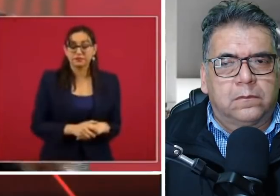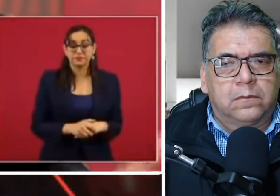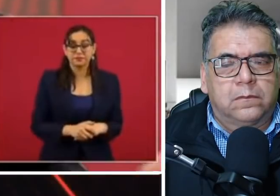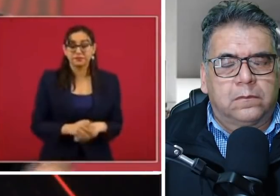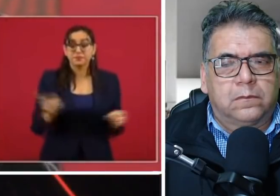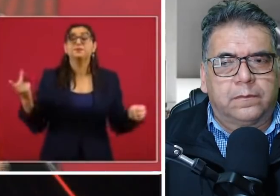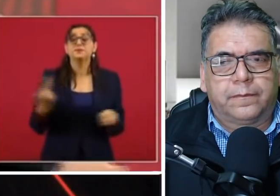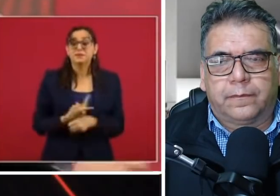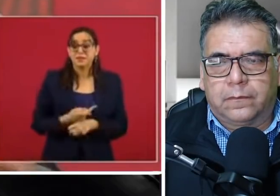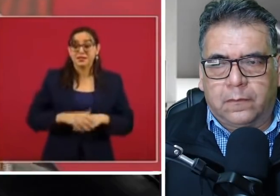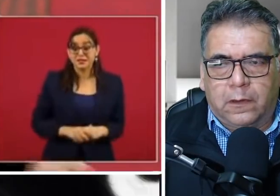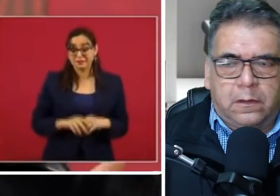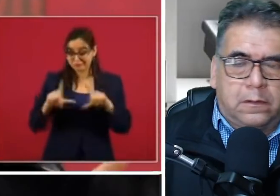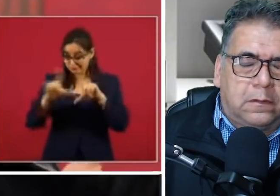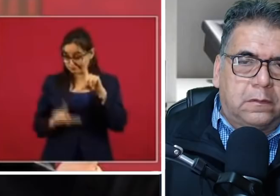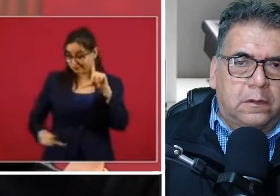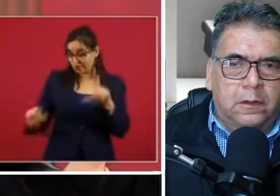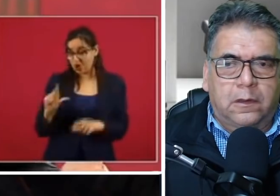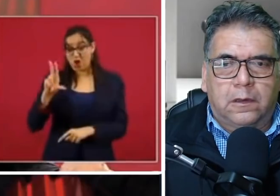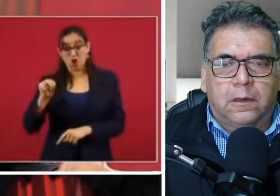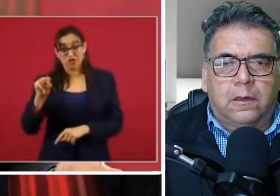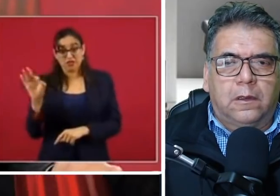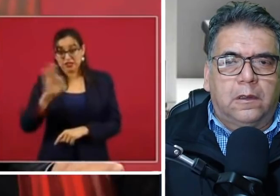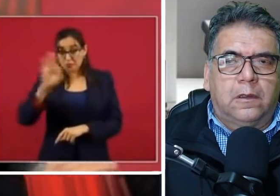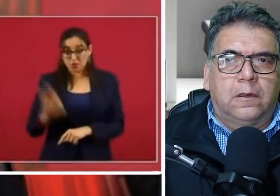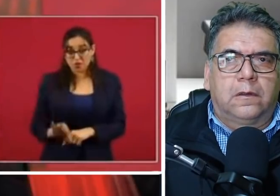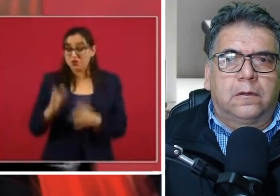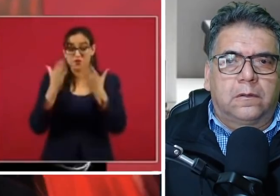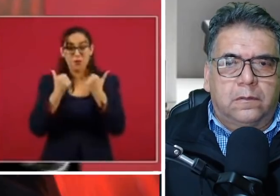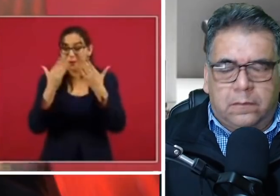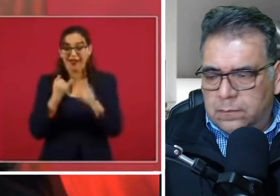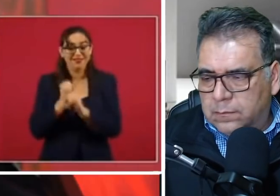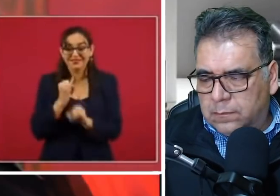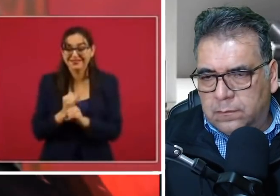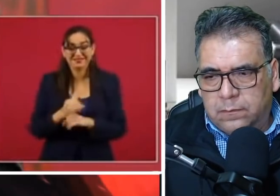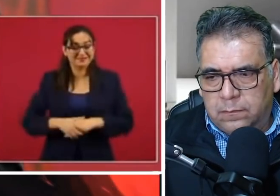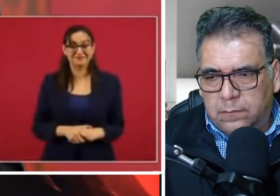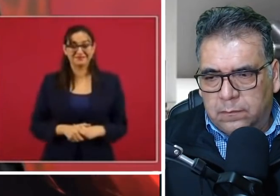Y el 80% del territorio nacional no tiene Internet.